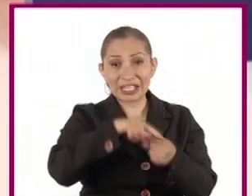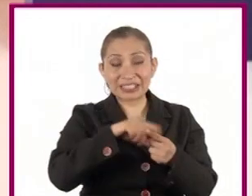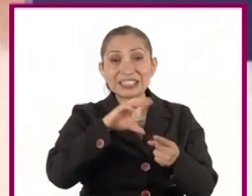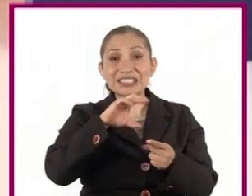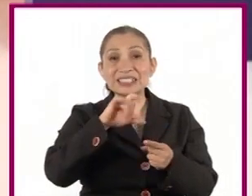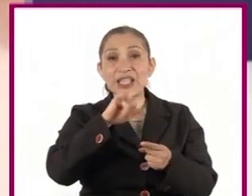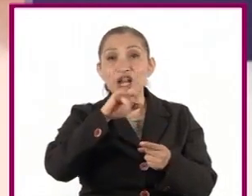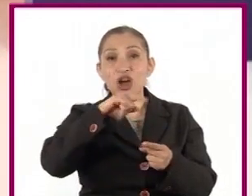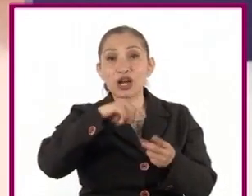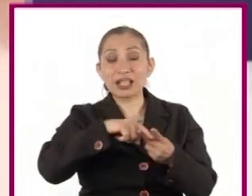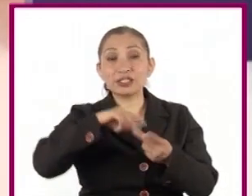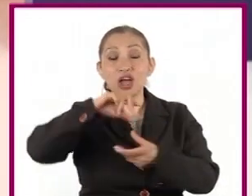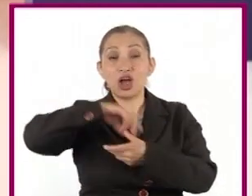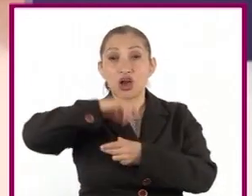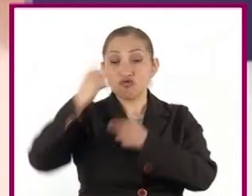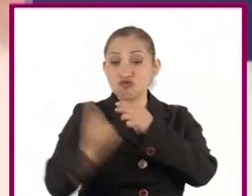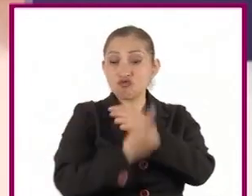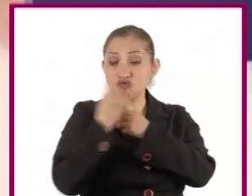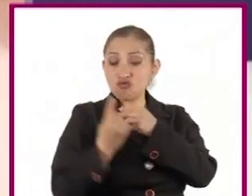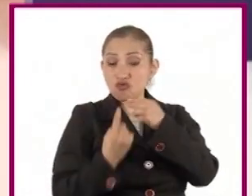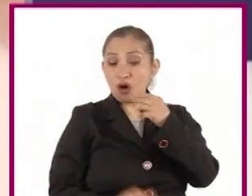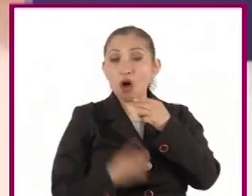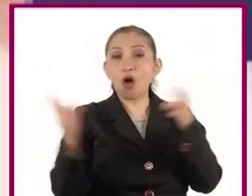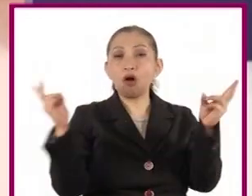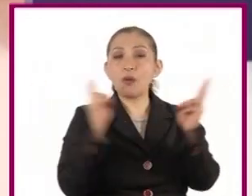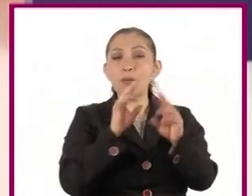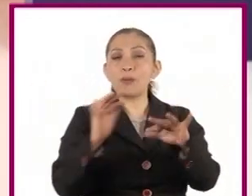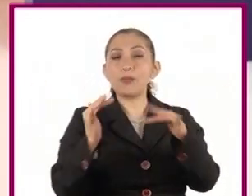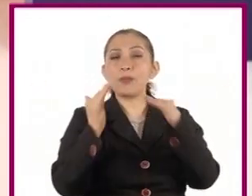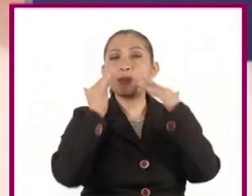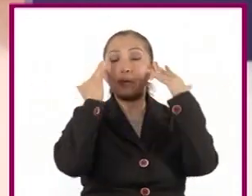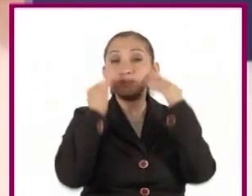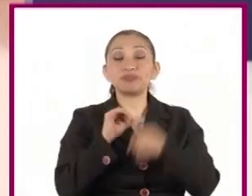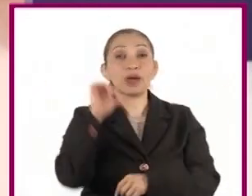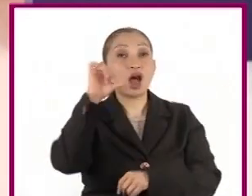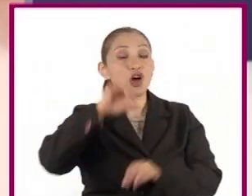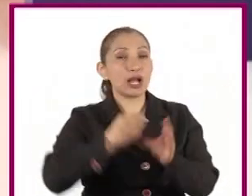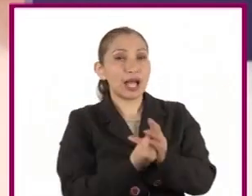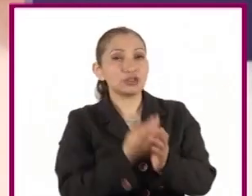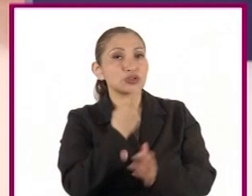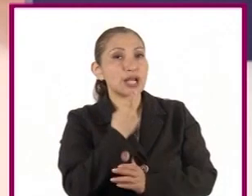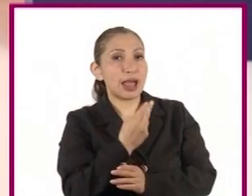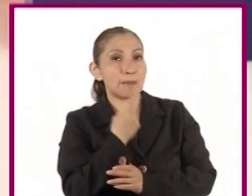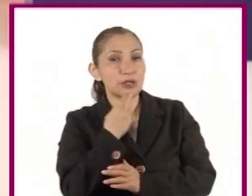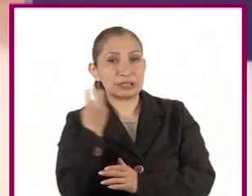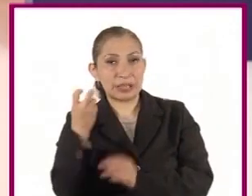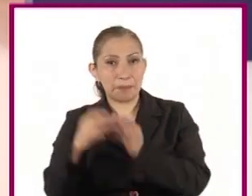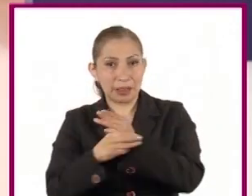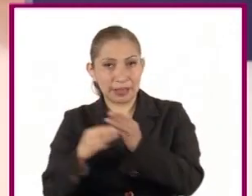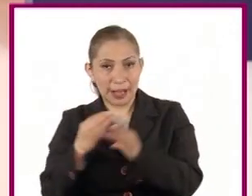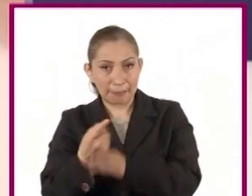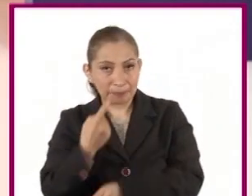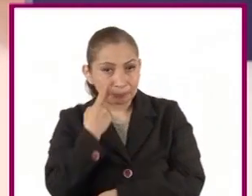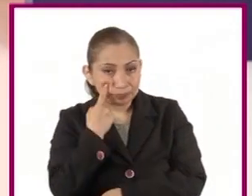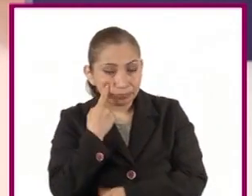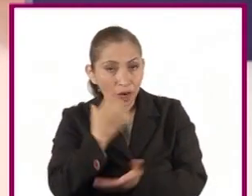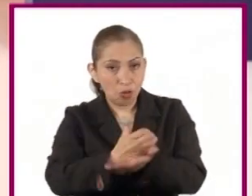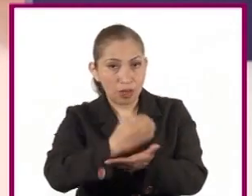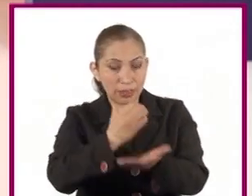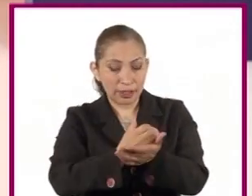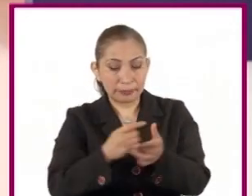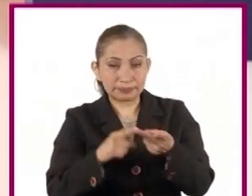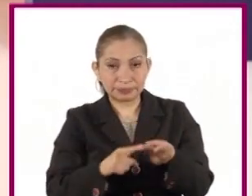ciclones, tornados y brisas. Para la sesión del día de hoy vamos a utilizar los siguientes materiales: